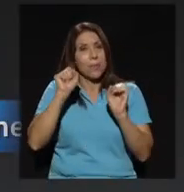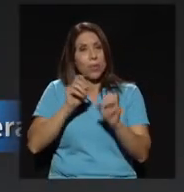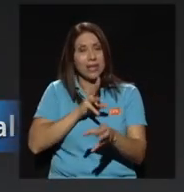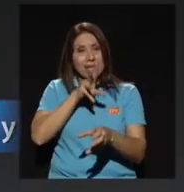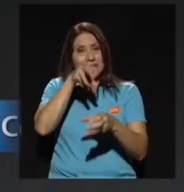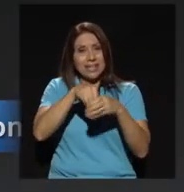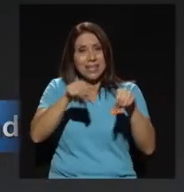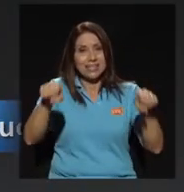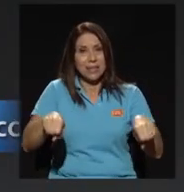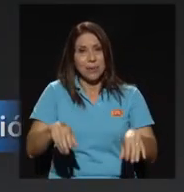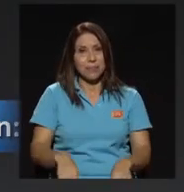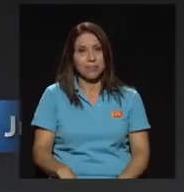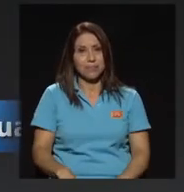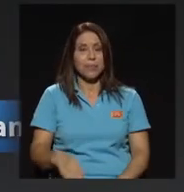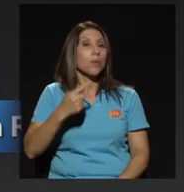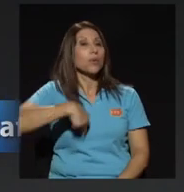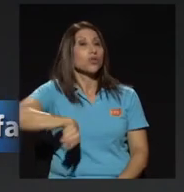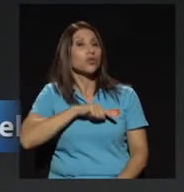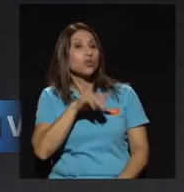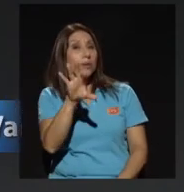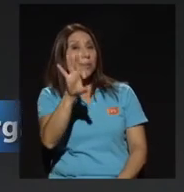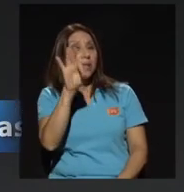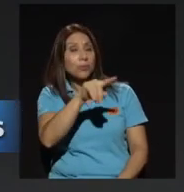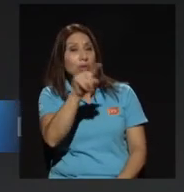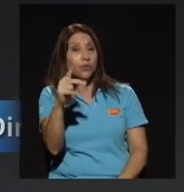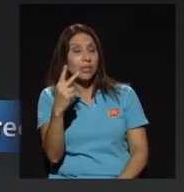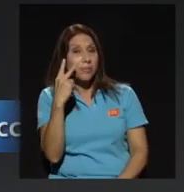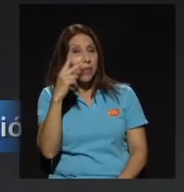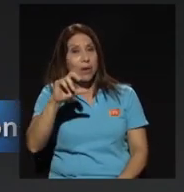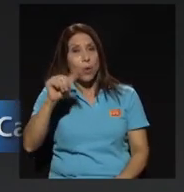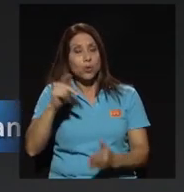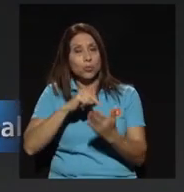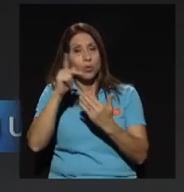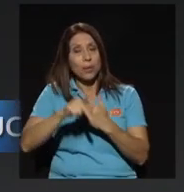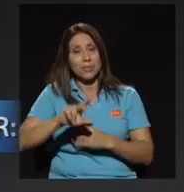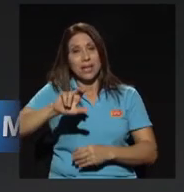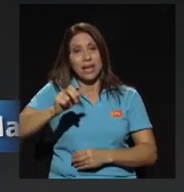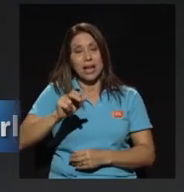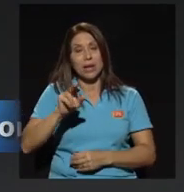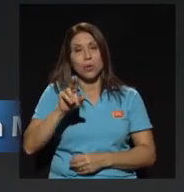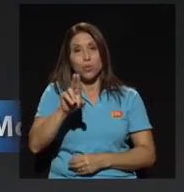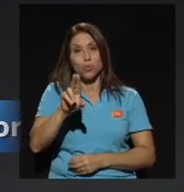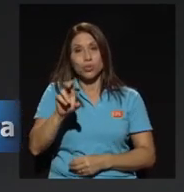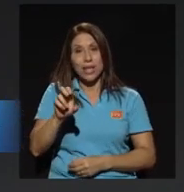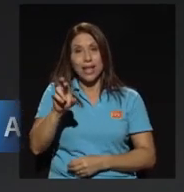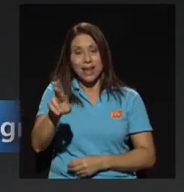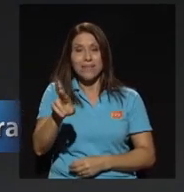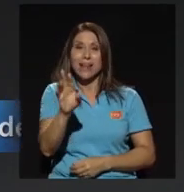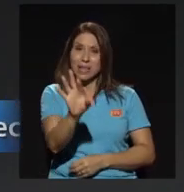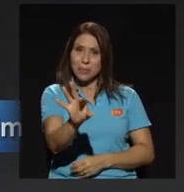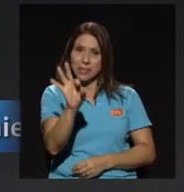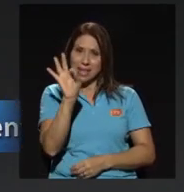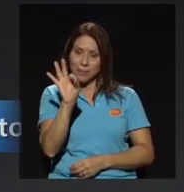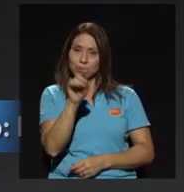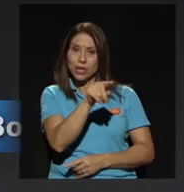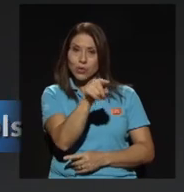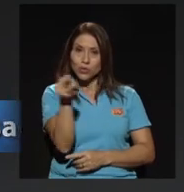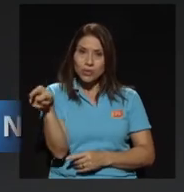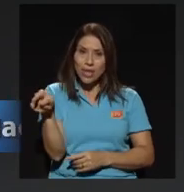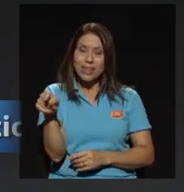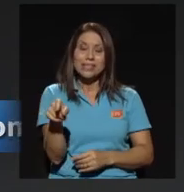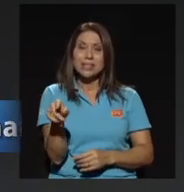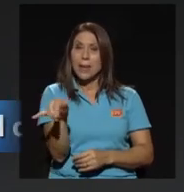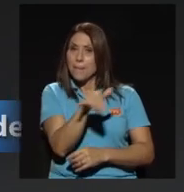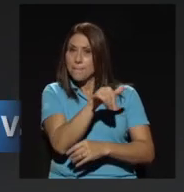invitamos a las amigas y amigos a que ingresen en los otros programas de Canal UCR y los invitamos a que ingresen en los